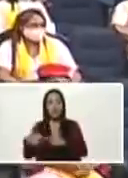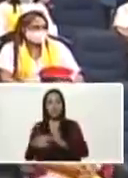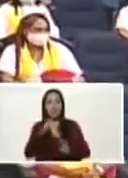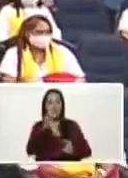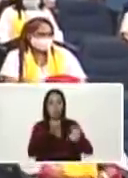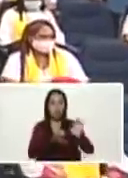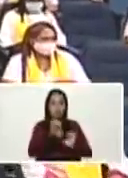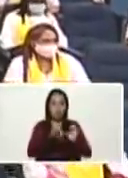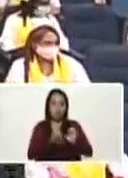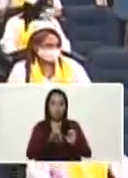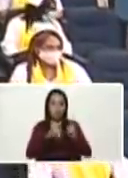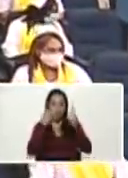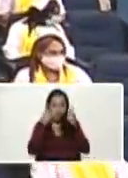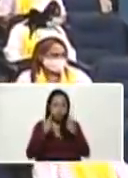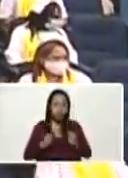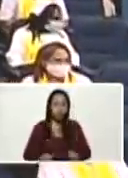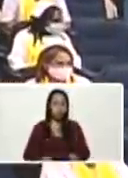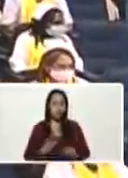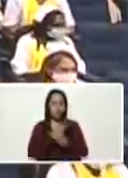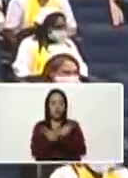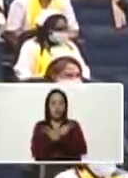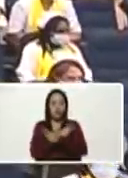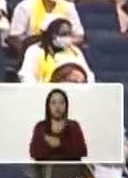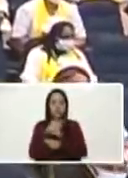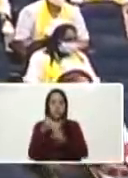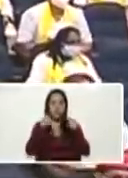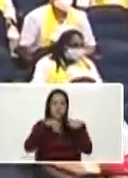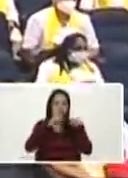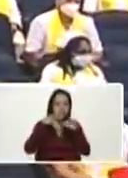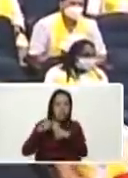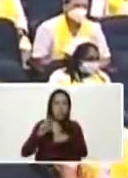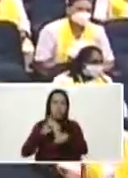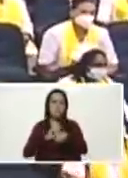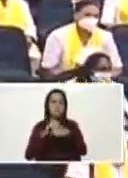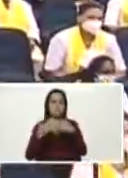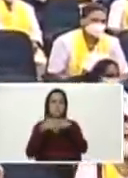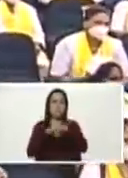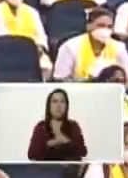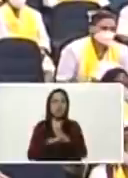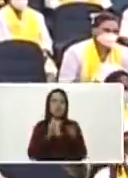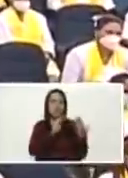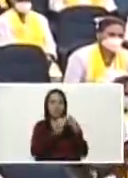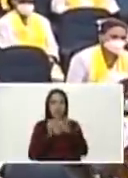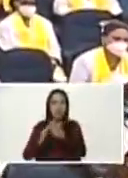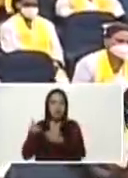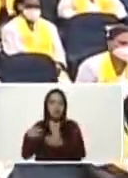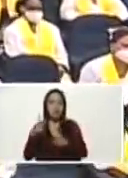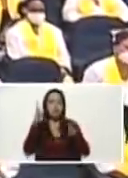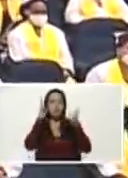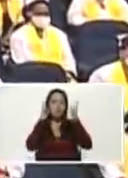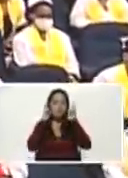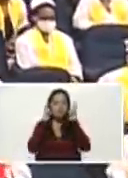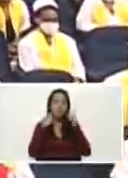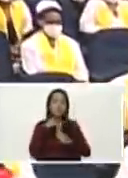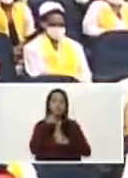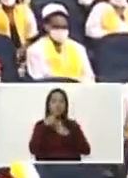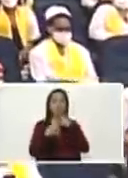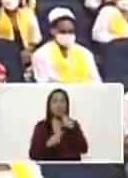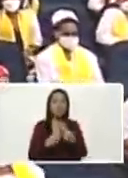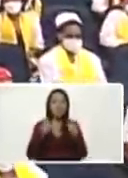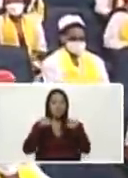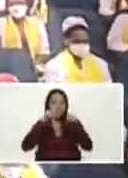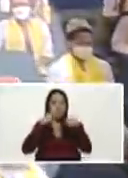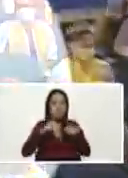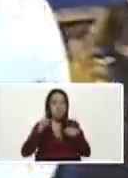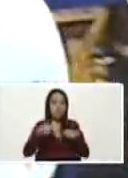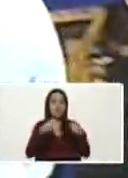Radioimagenología, Enfermería Integral Comunitaria, Fisioterapia, Fonoaudiología, Terapia Ocupacional, entre ellos los